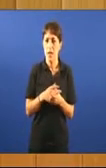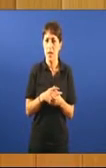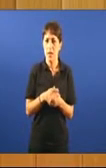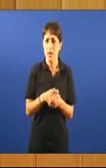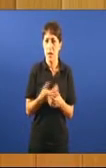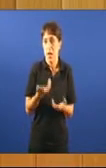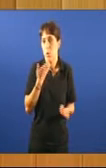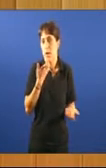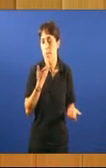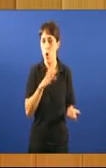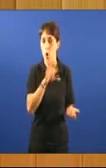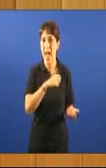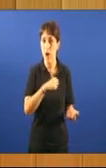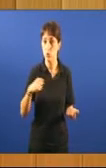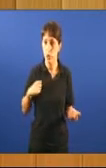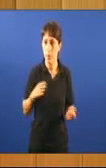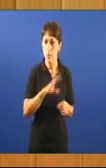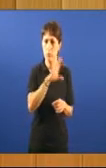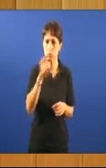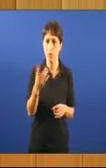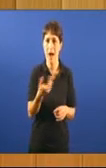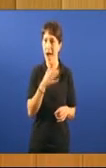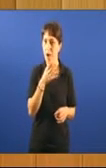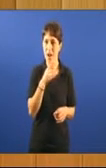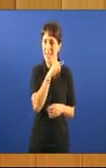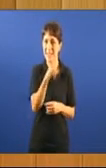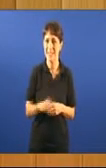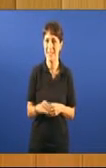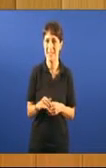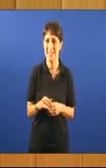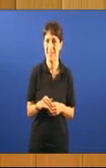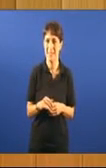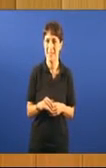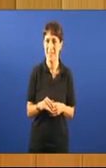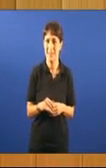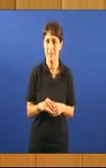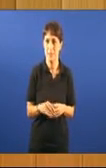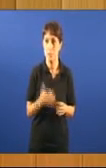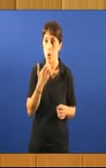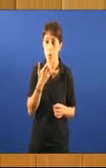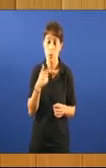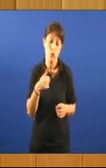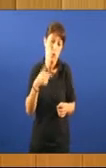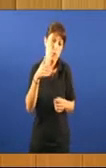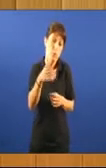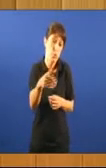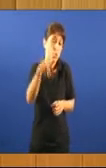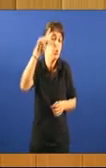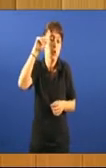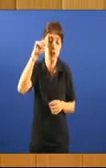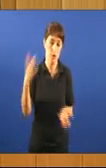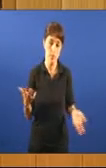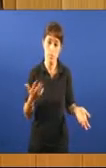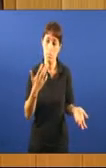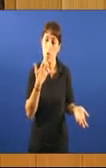das Autonomías está nunha crise irreversible. Non son adiviño, señor Feijóo. Non sei como acabará